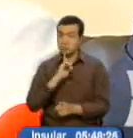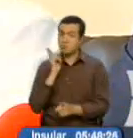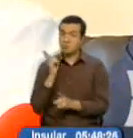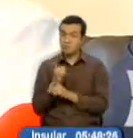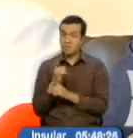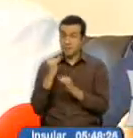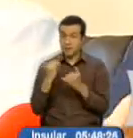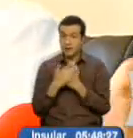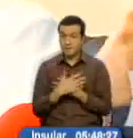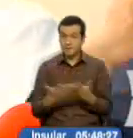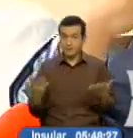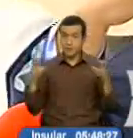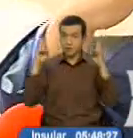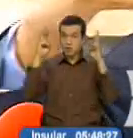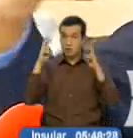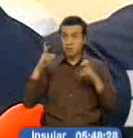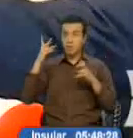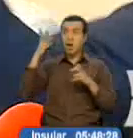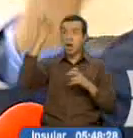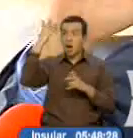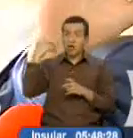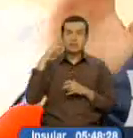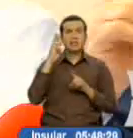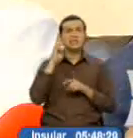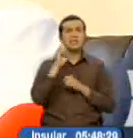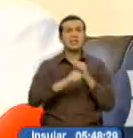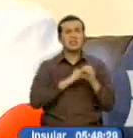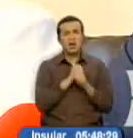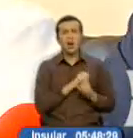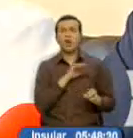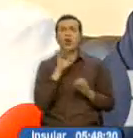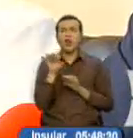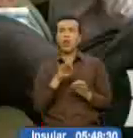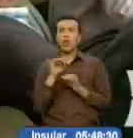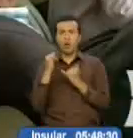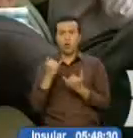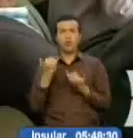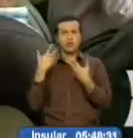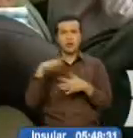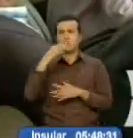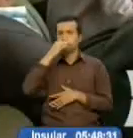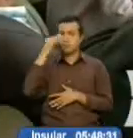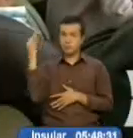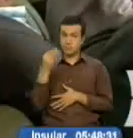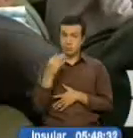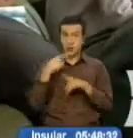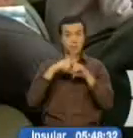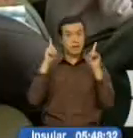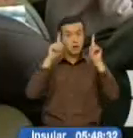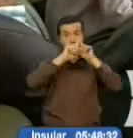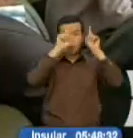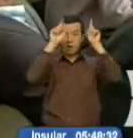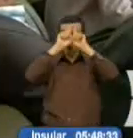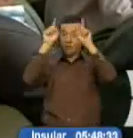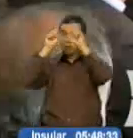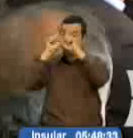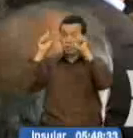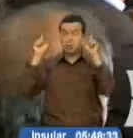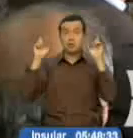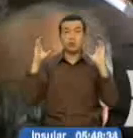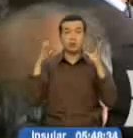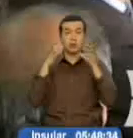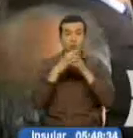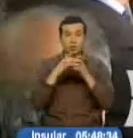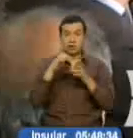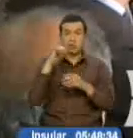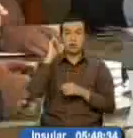que justamente un tema que había sido relegado por 16 años hoy sea una realidad. Sin embargo, sectores empresariales y dirigentes de